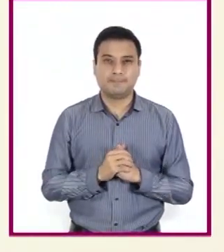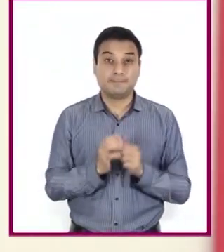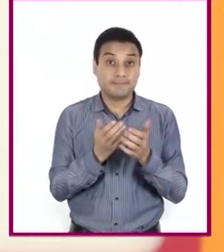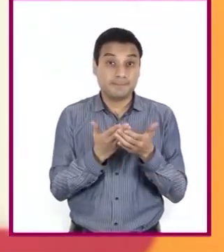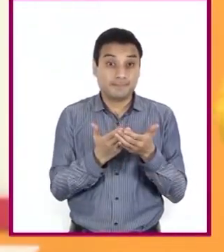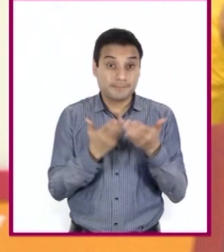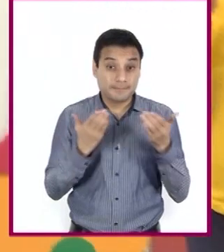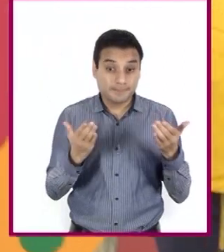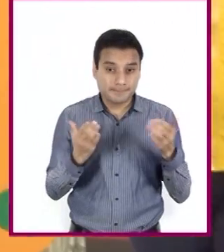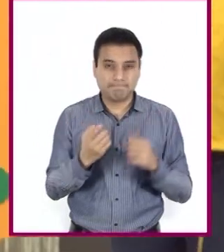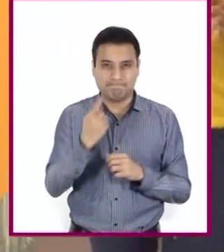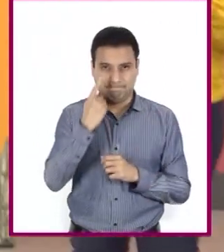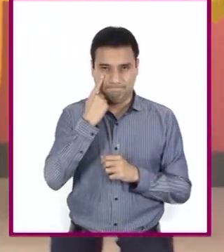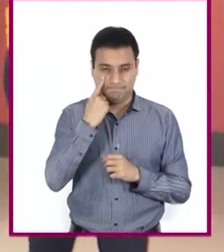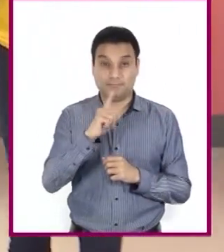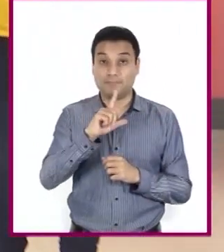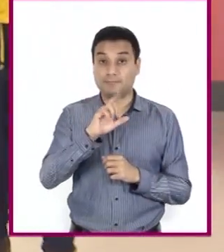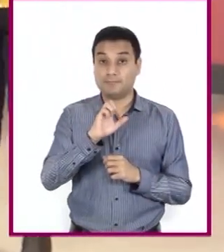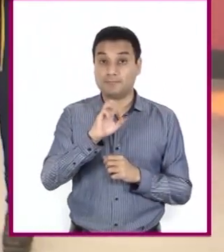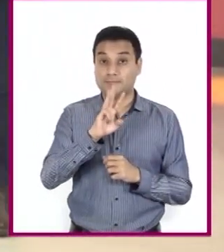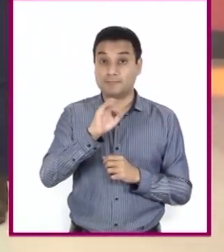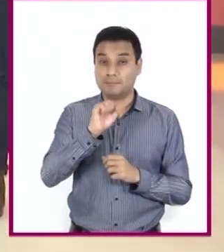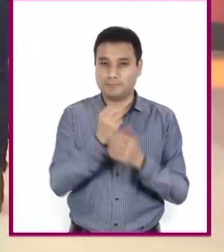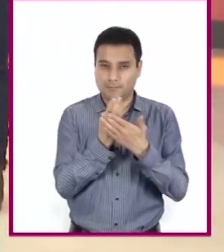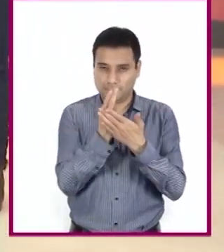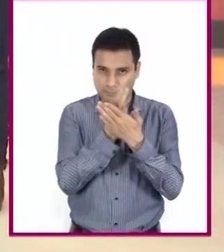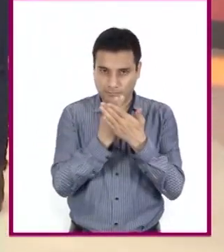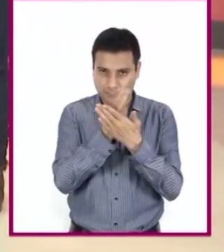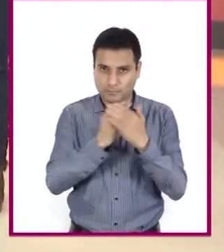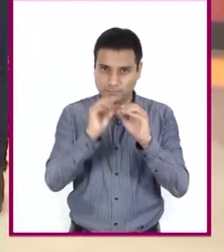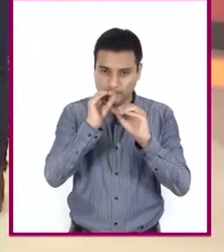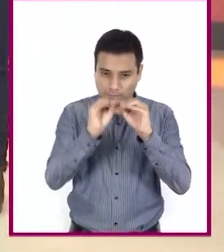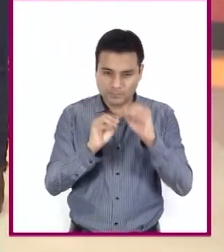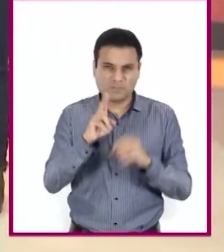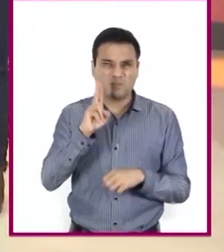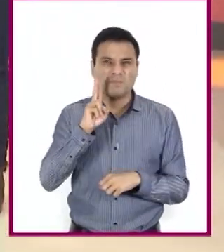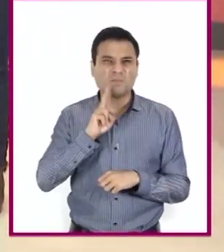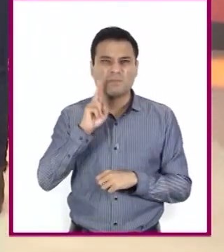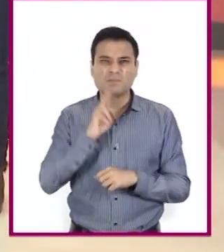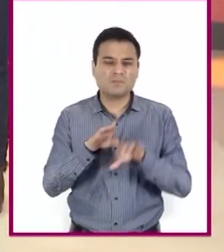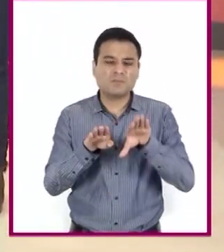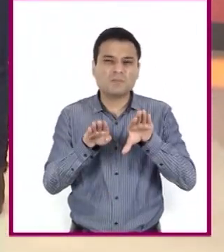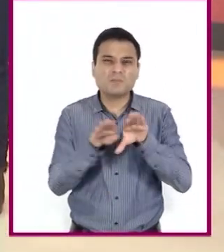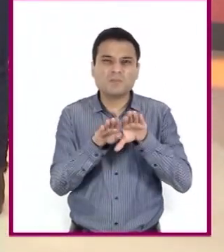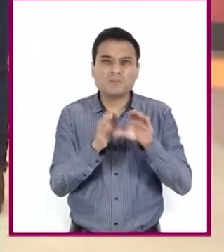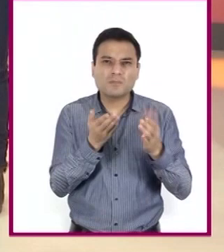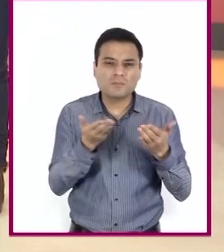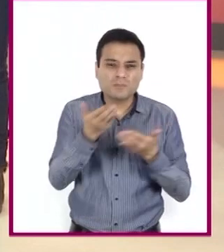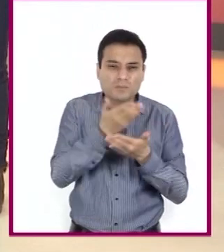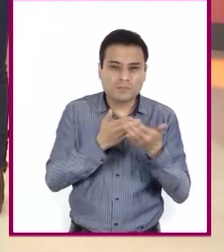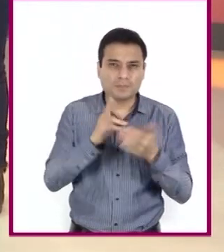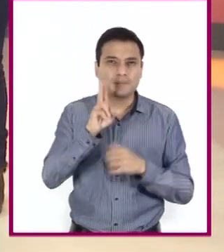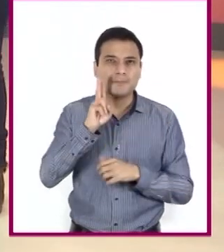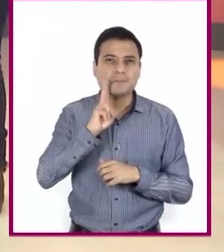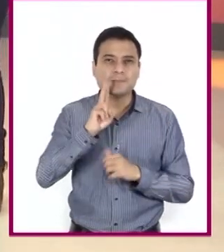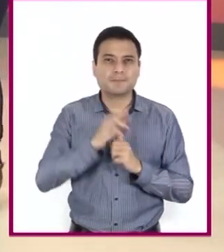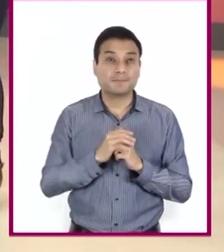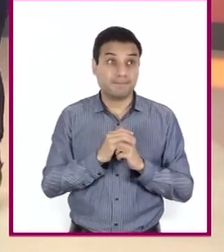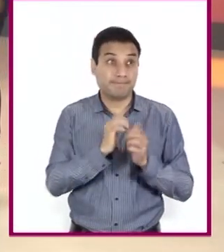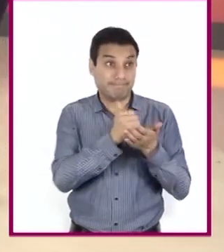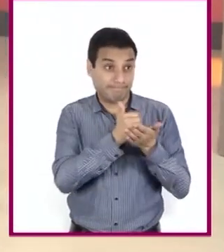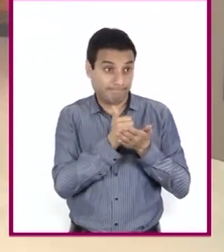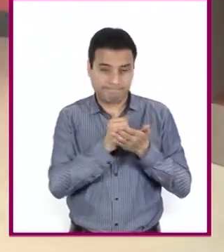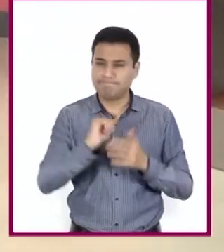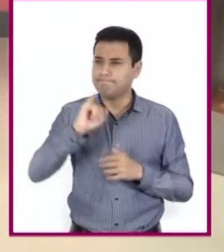Ahora realizaremos el diagrama de Lewis para observar la manera en que interactúan estos átomos en la formación del compuesto. ¿Nos ayuda,